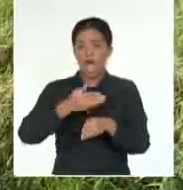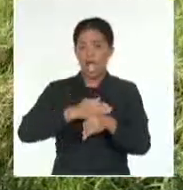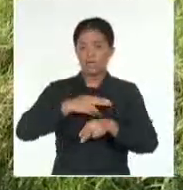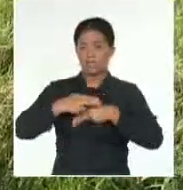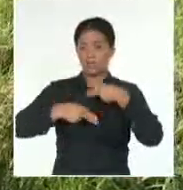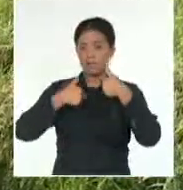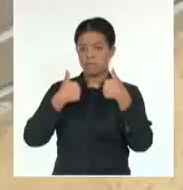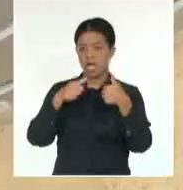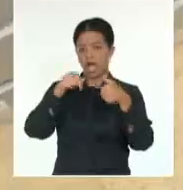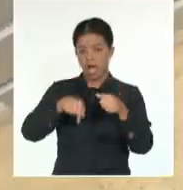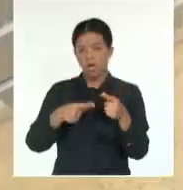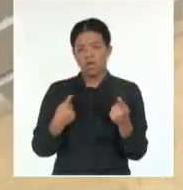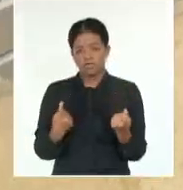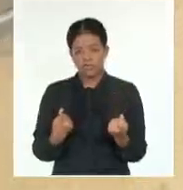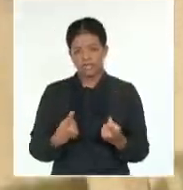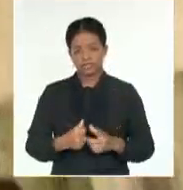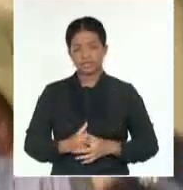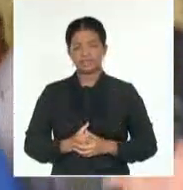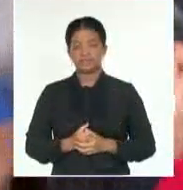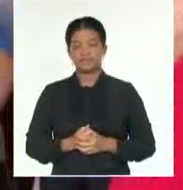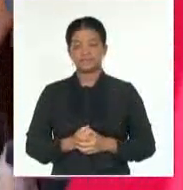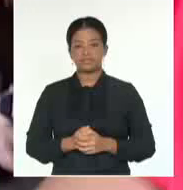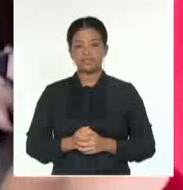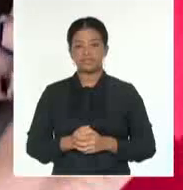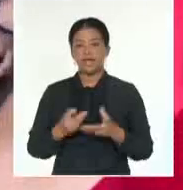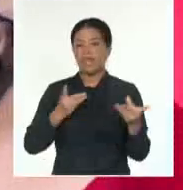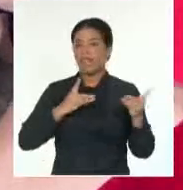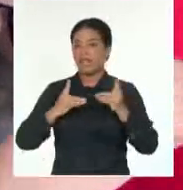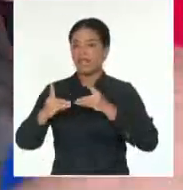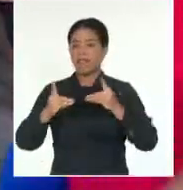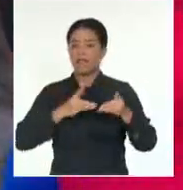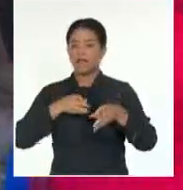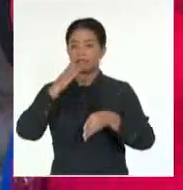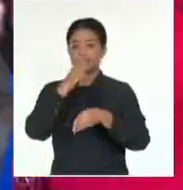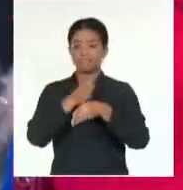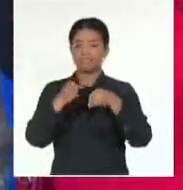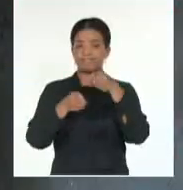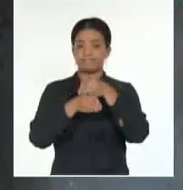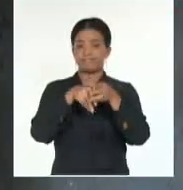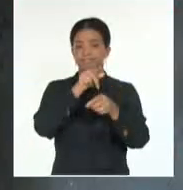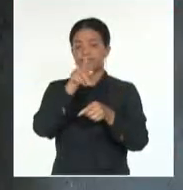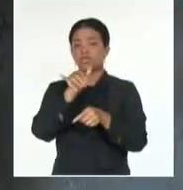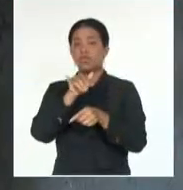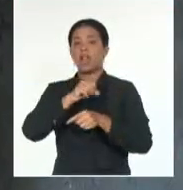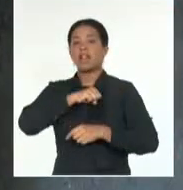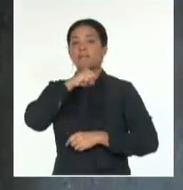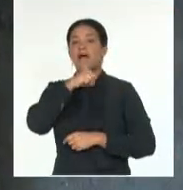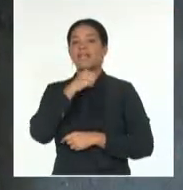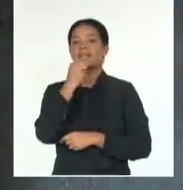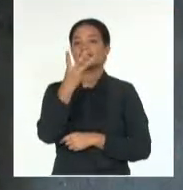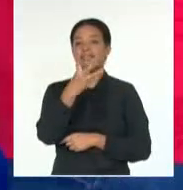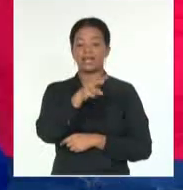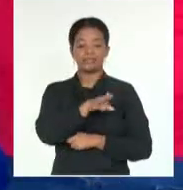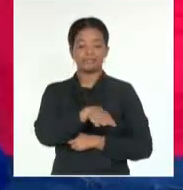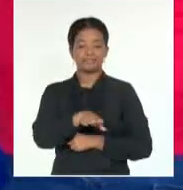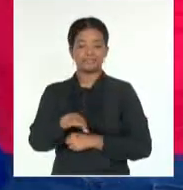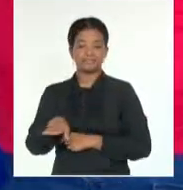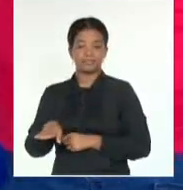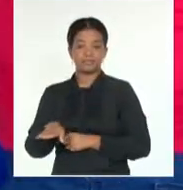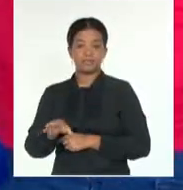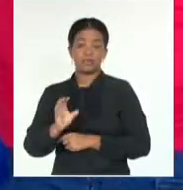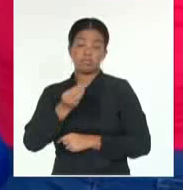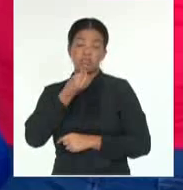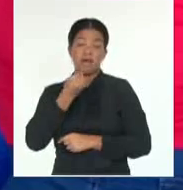a la provincia. Al diálogo con albañiles y las madres de 3 o más hijos que son beneficiadas con la construcción de viviendas en